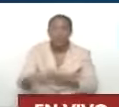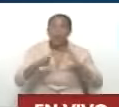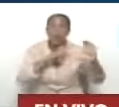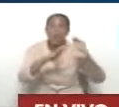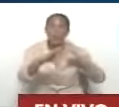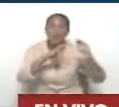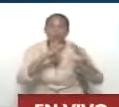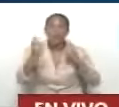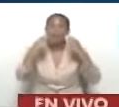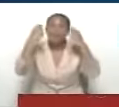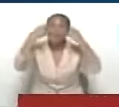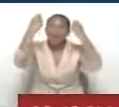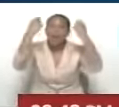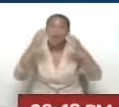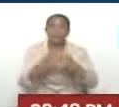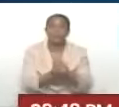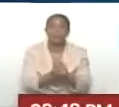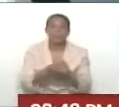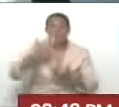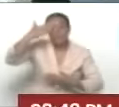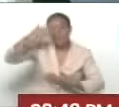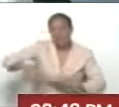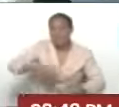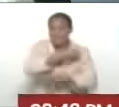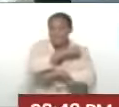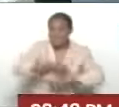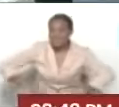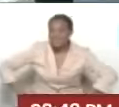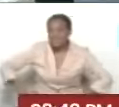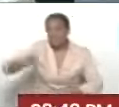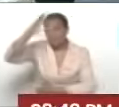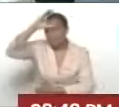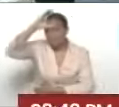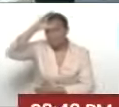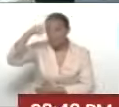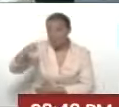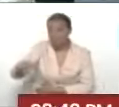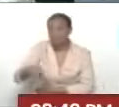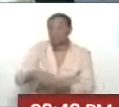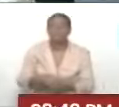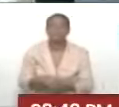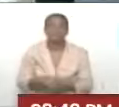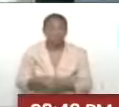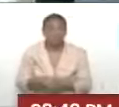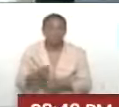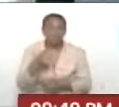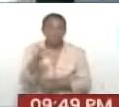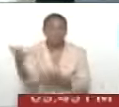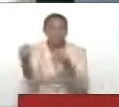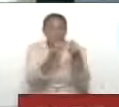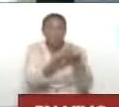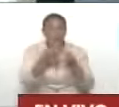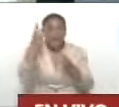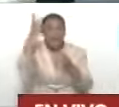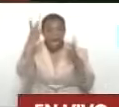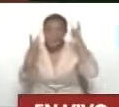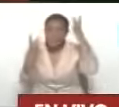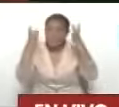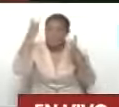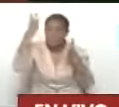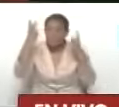comunicadores populares, de la milicia, de los sectores populares. Y hay que unir